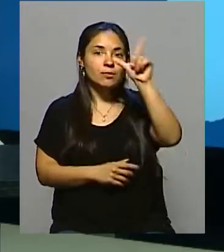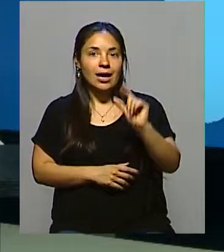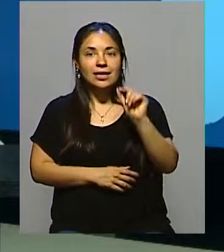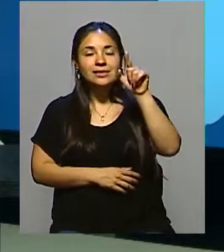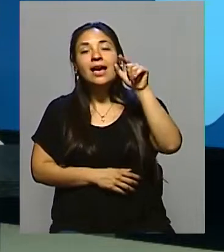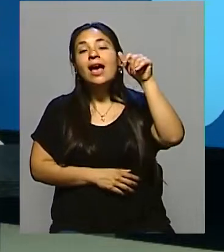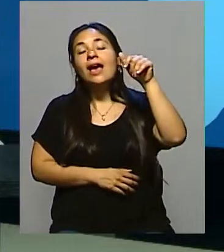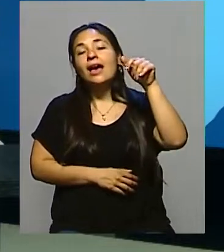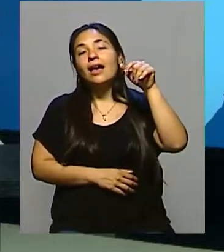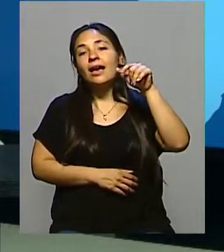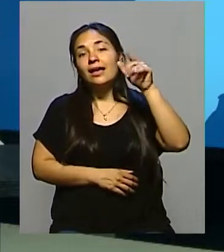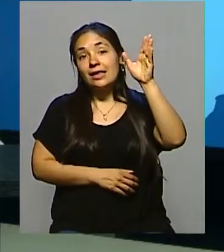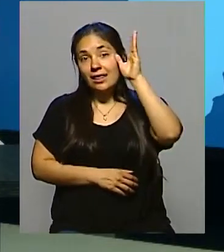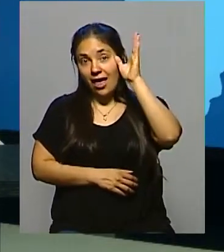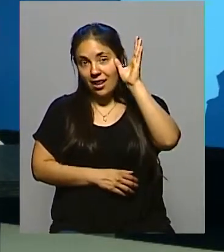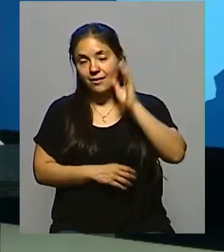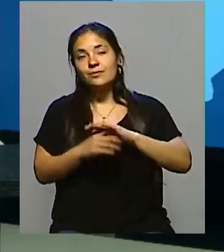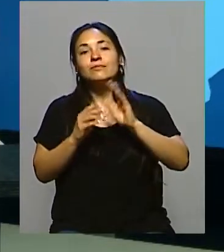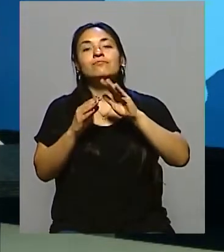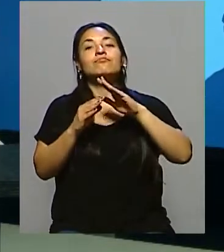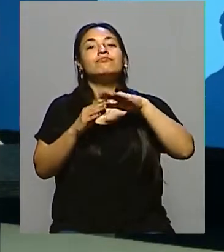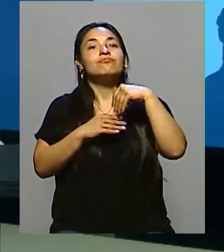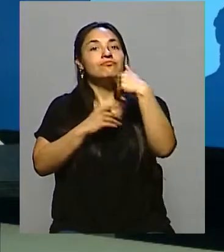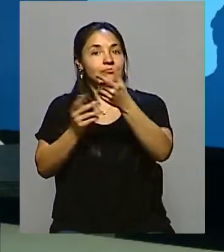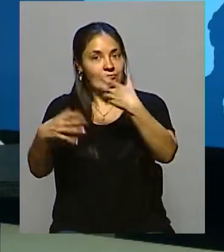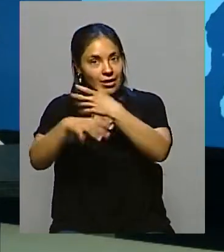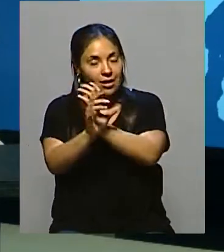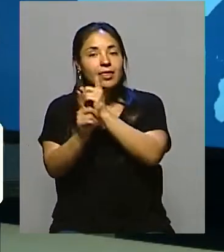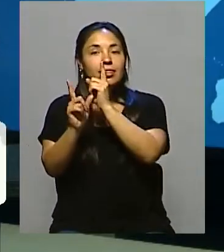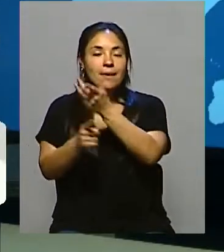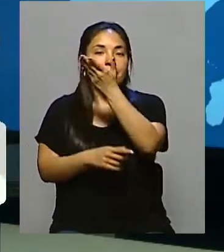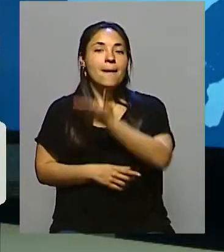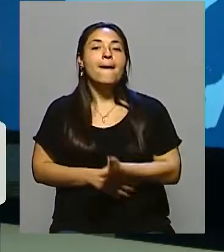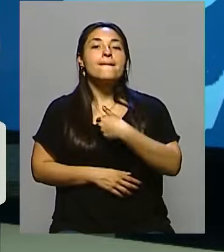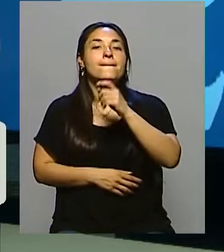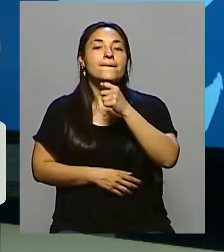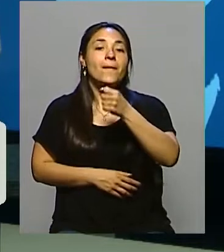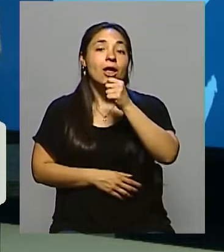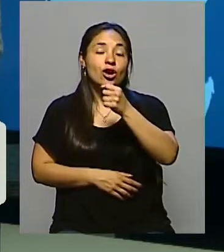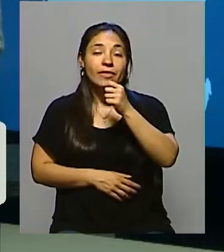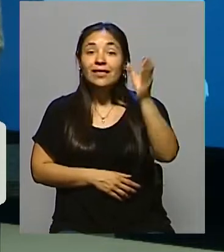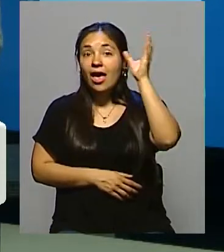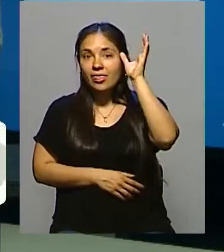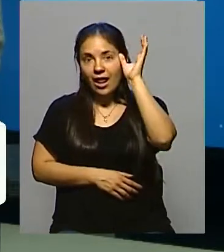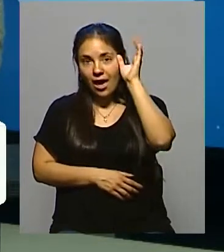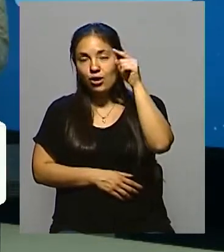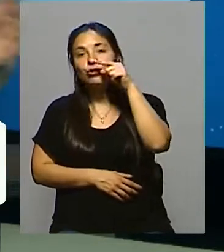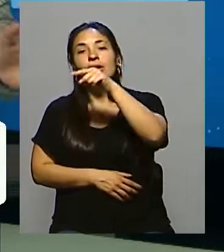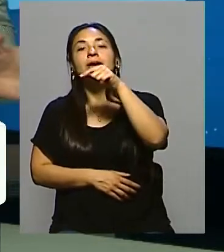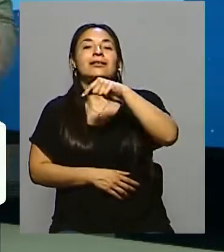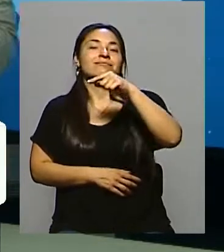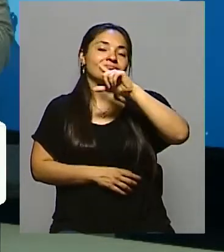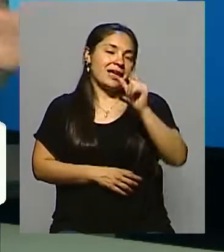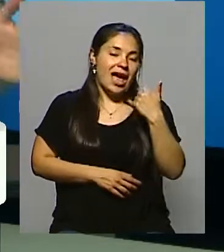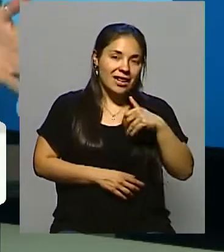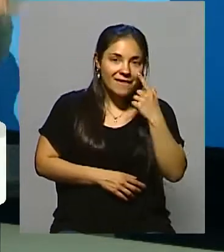otro lado tenemos a Guido Gasoli, que es periodista italiano radicado en Argentina, que ahora también, hay